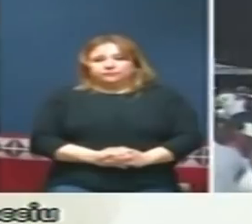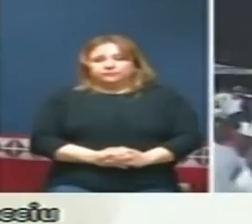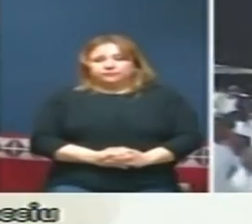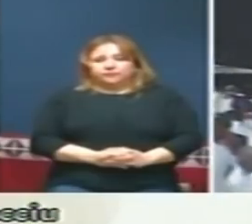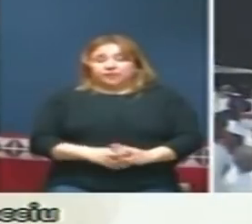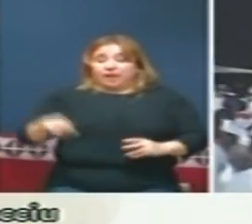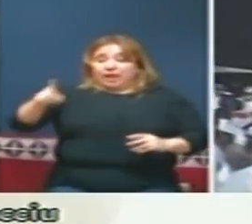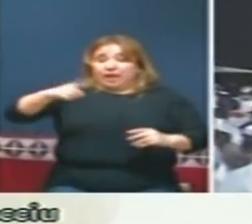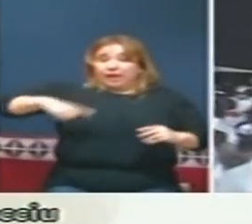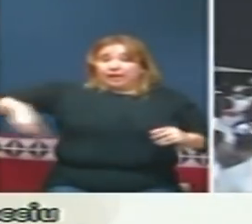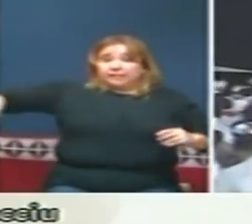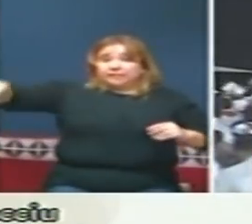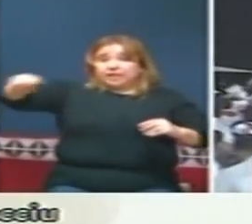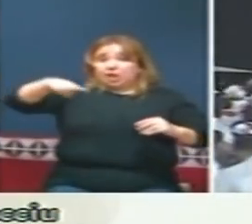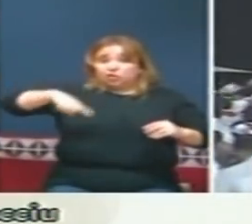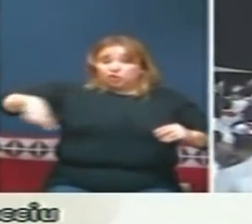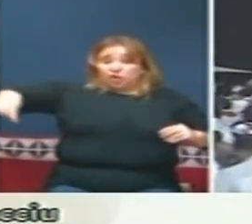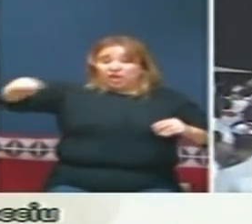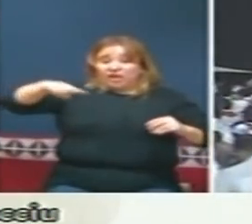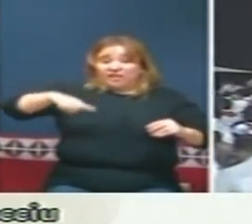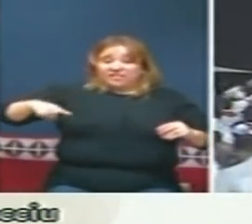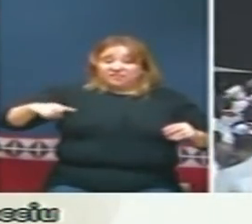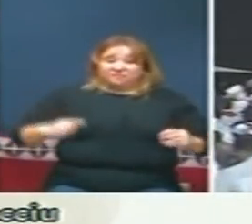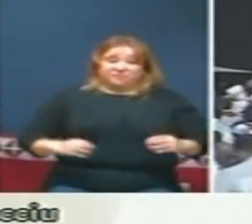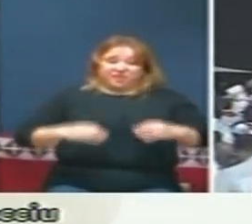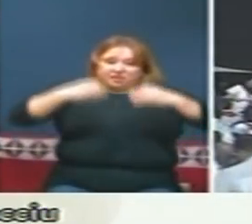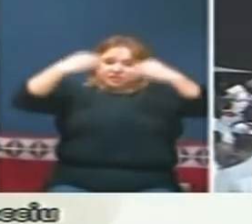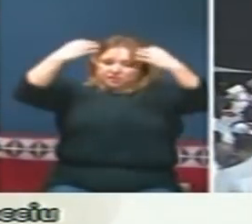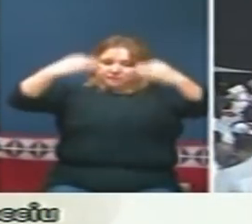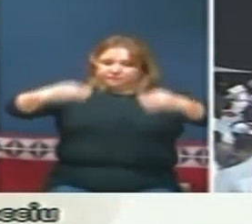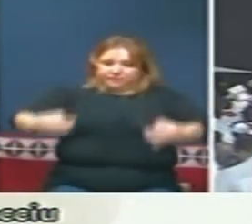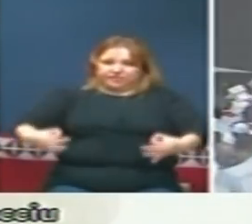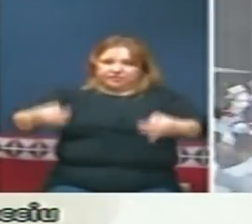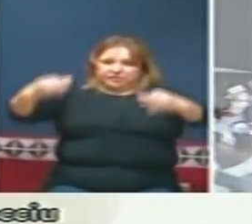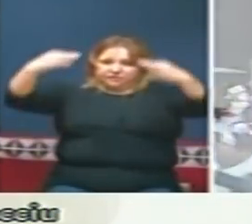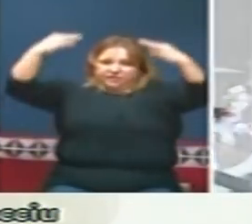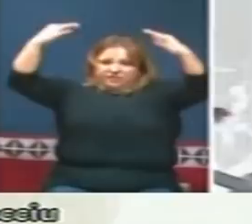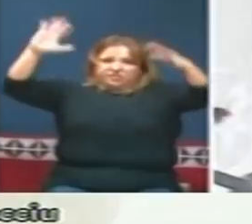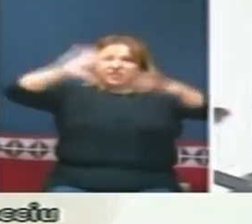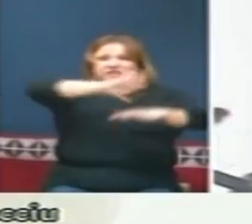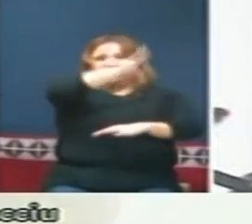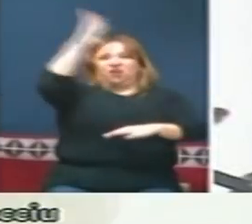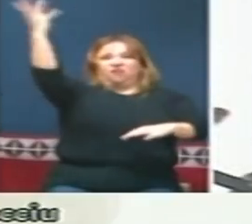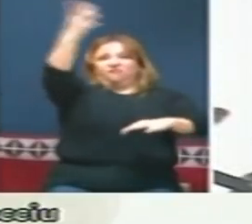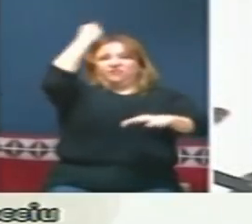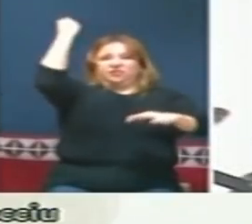Y ellos han alcanzado una gran recompensa en el cielo.